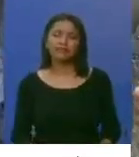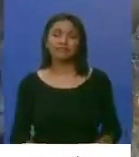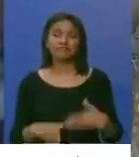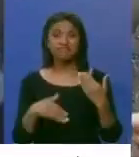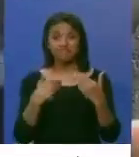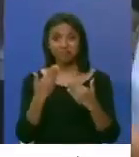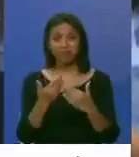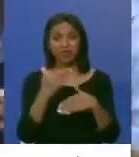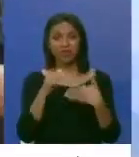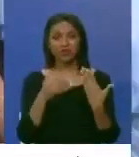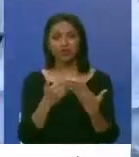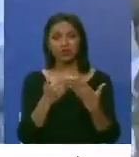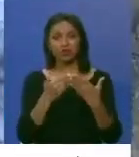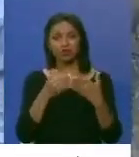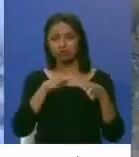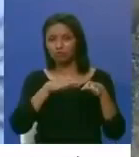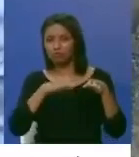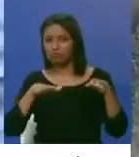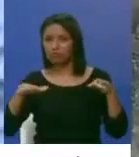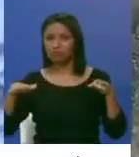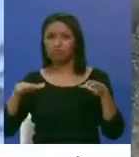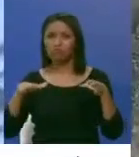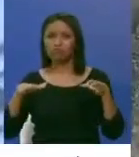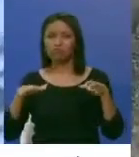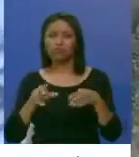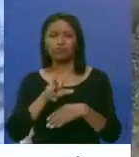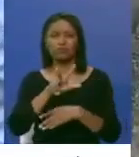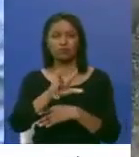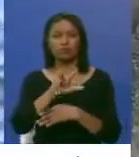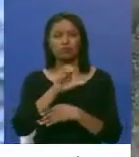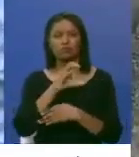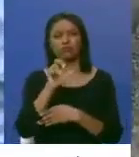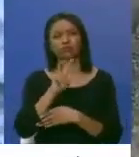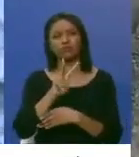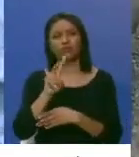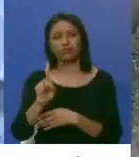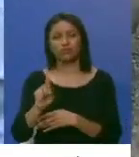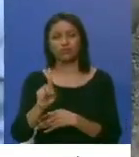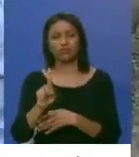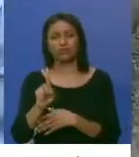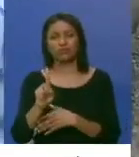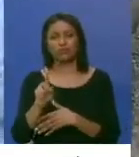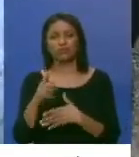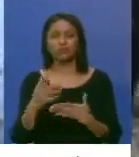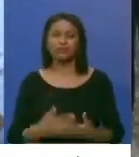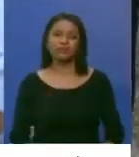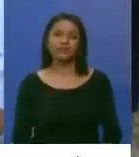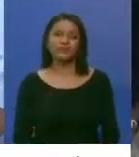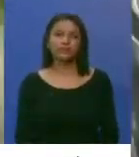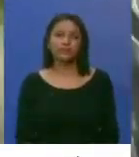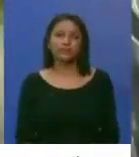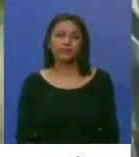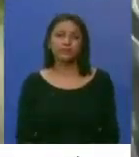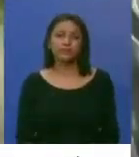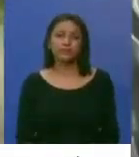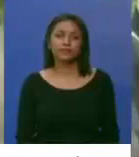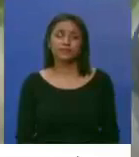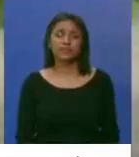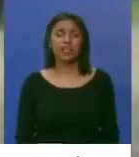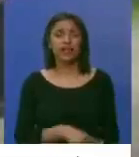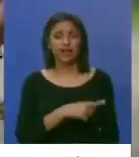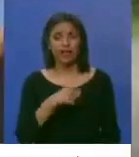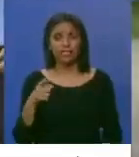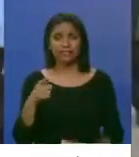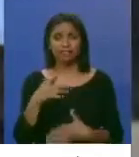después la carpeta asfáltica, que son 321 metros lineales por 5 de ancho de carpeta asfáltica. Los funcionarios